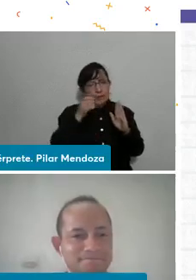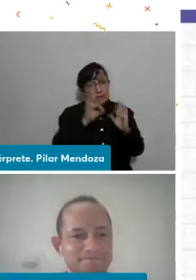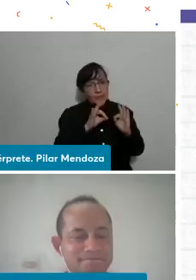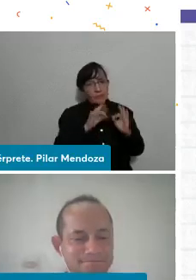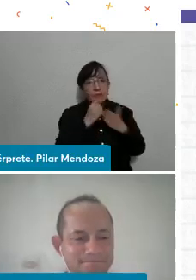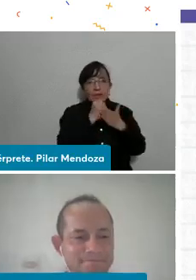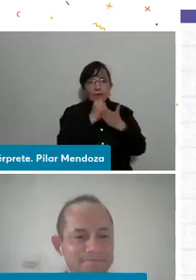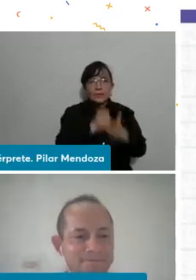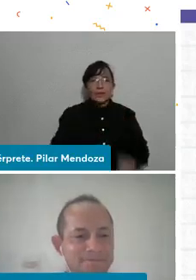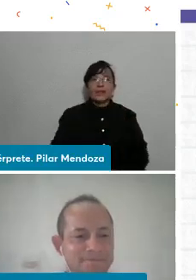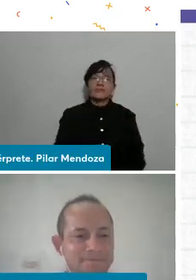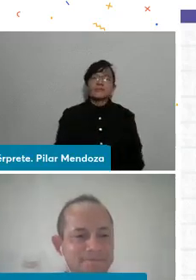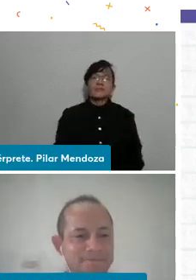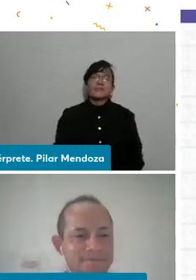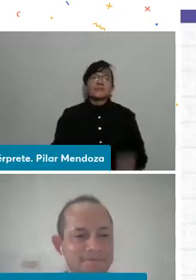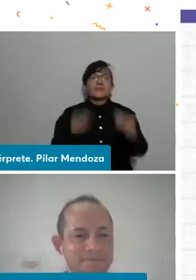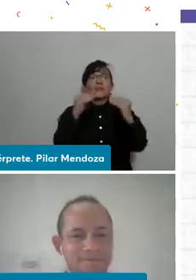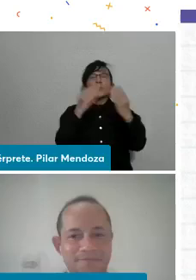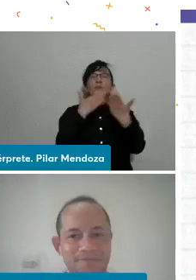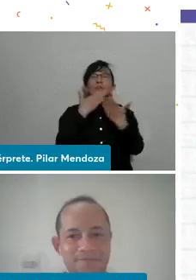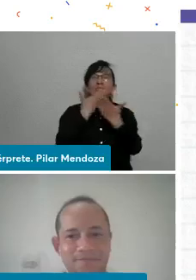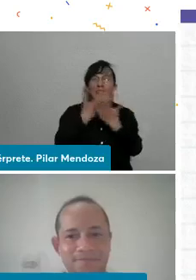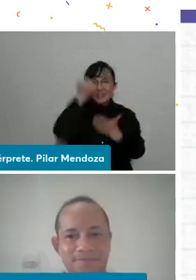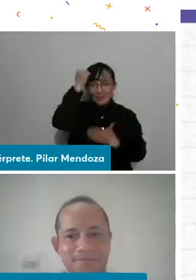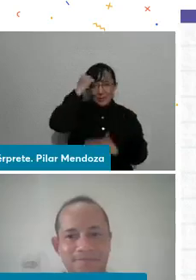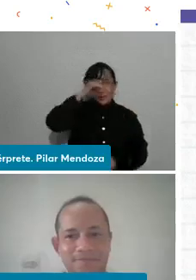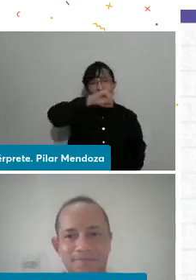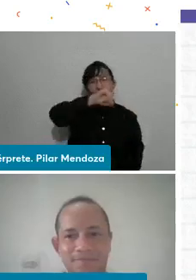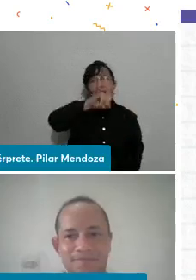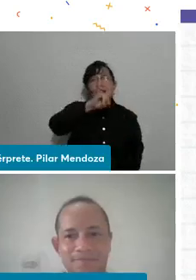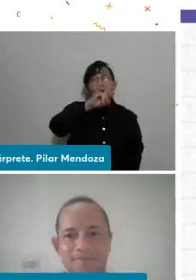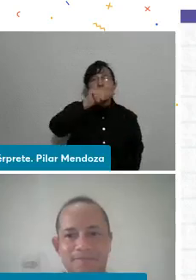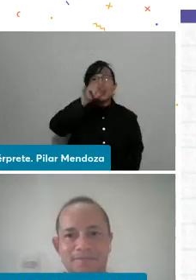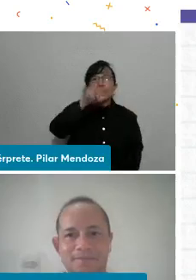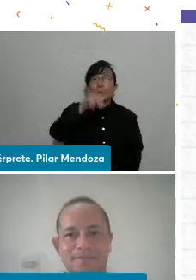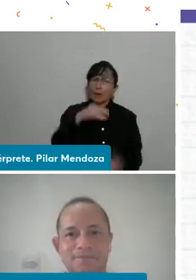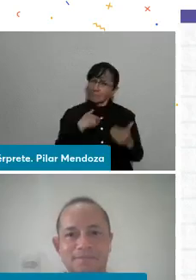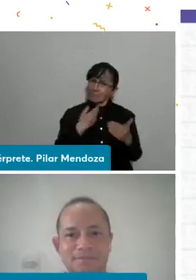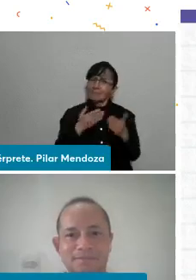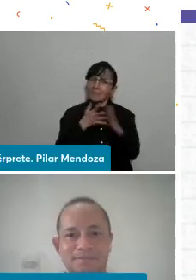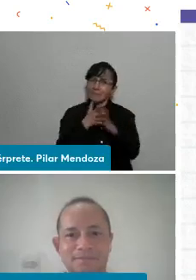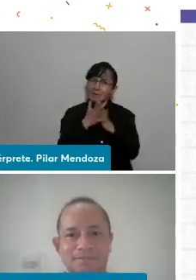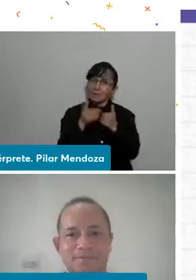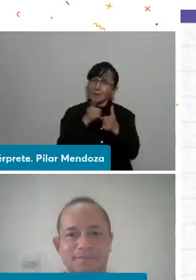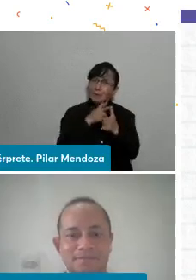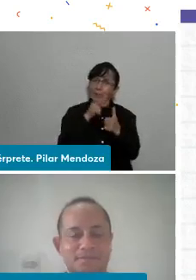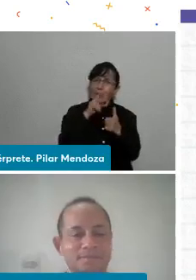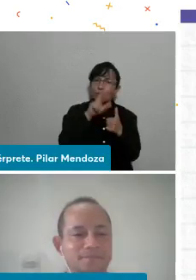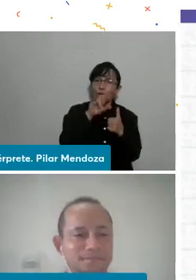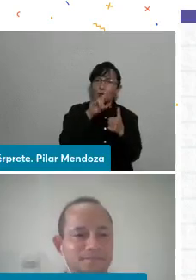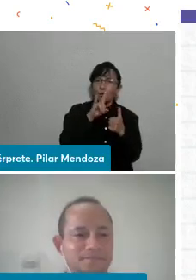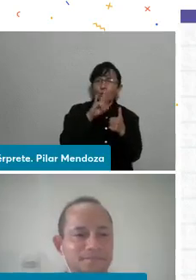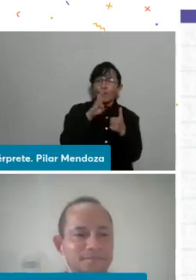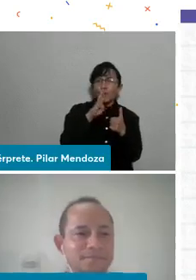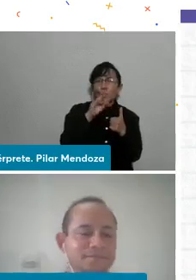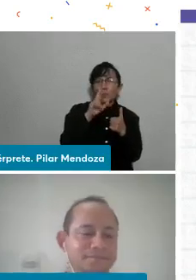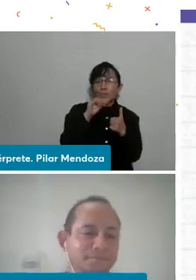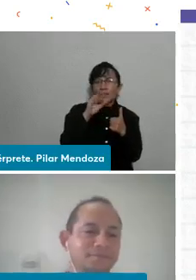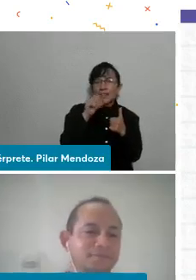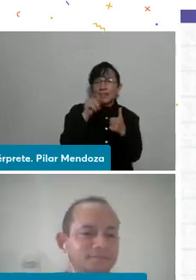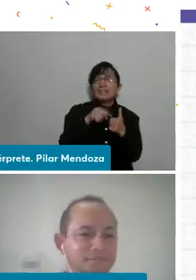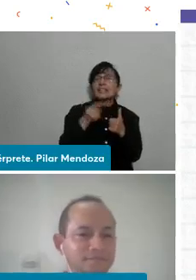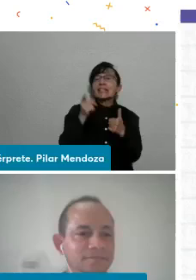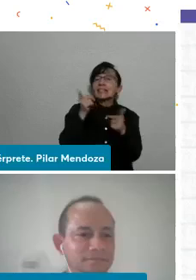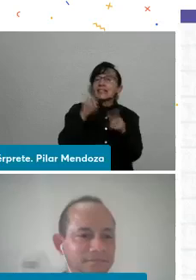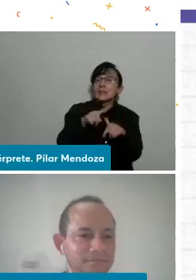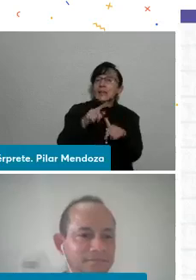Bueno, muchísimas gracias, profe Juan Pablo, quien nos habló de rúbricas, pero sobre todo de un proceso de autoevaluación, que también es